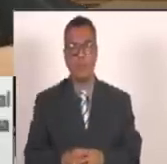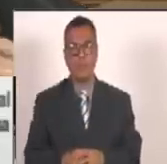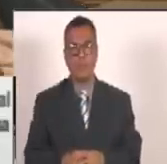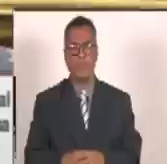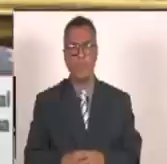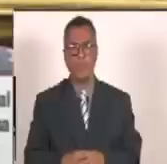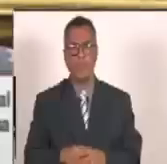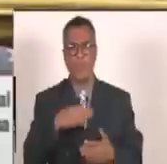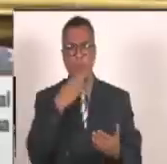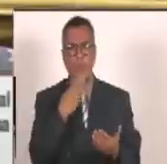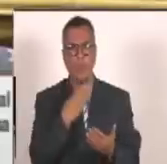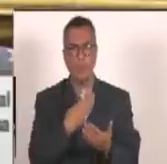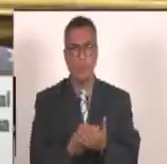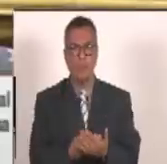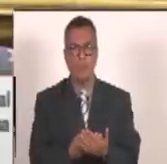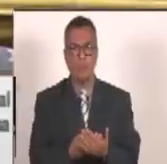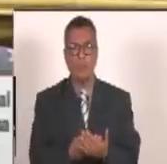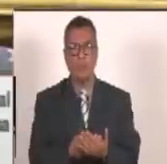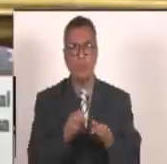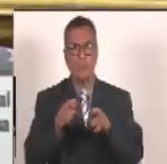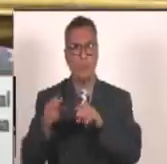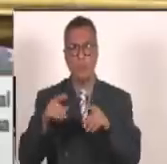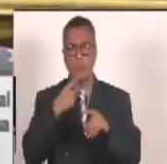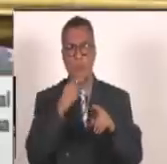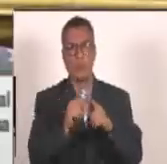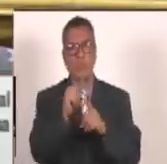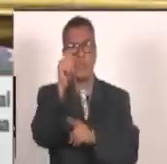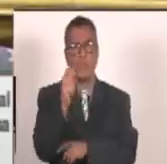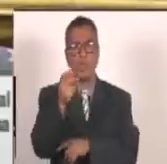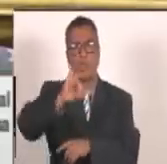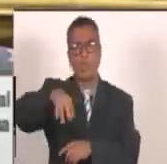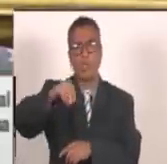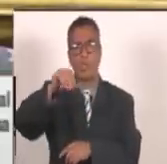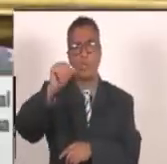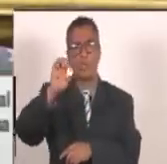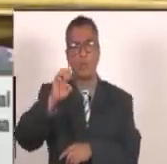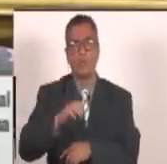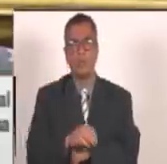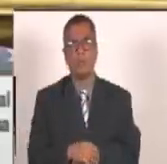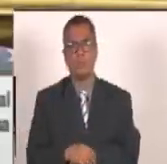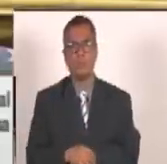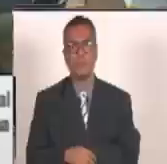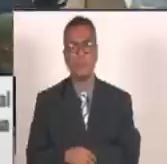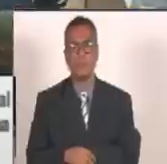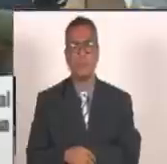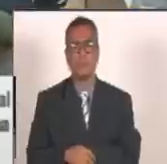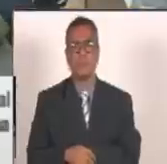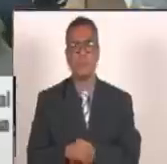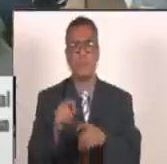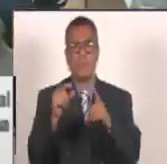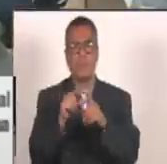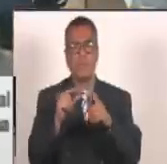presidente. Gracias, secretaria. Déjame el derecho de palabra al diputado José Gregorio Correa.